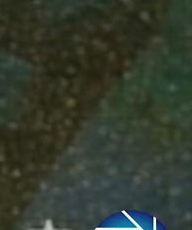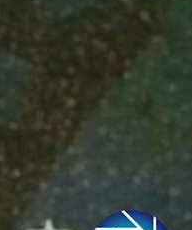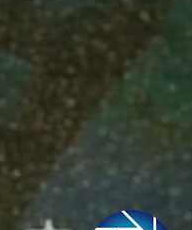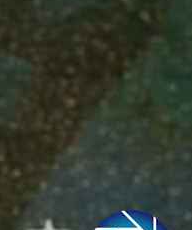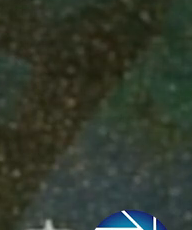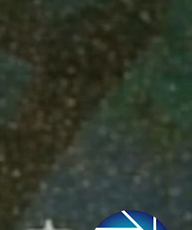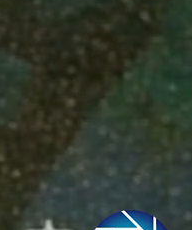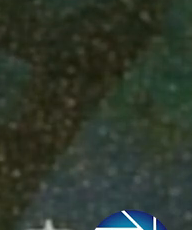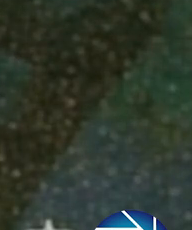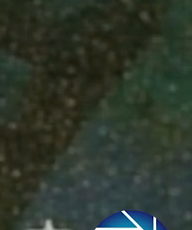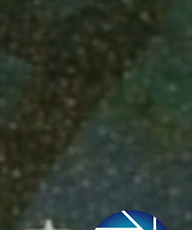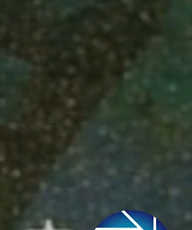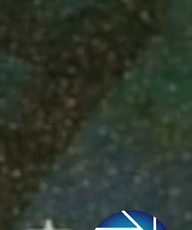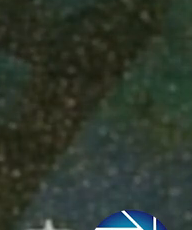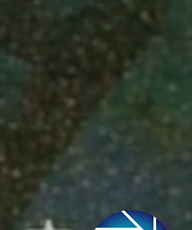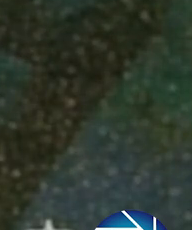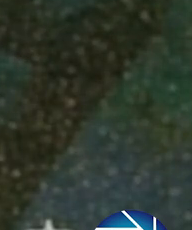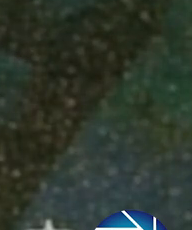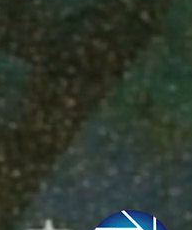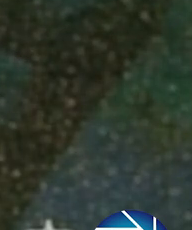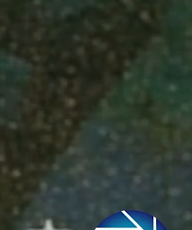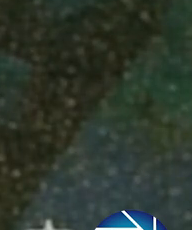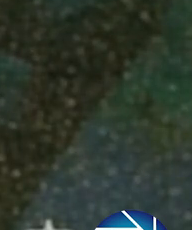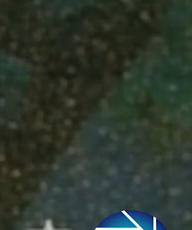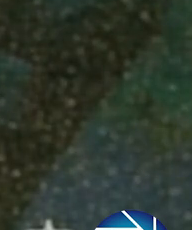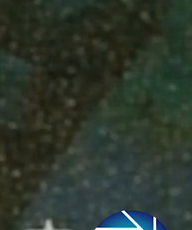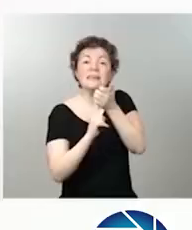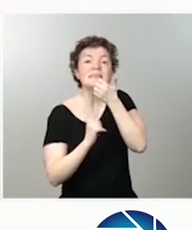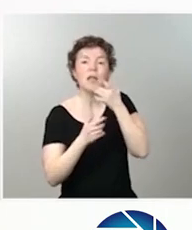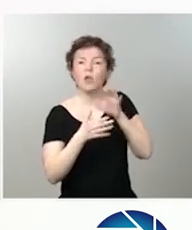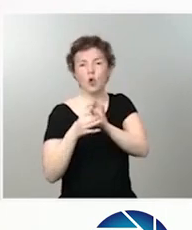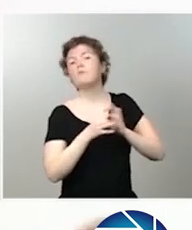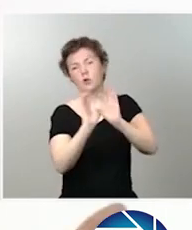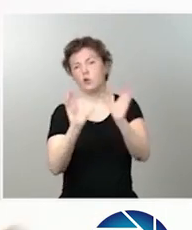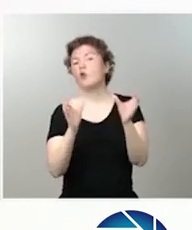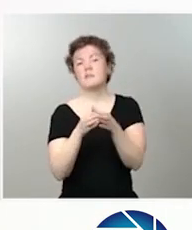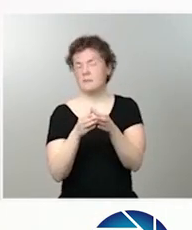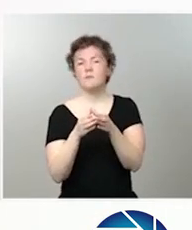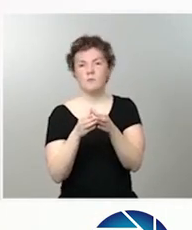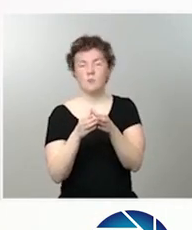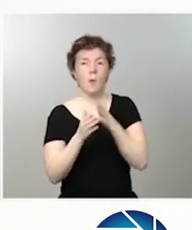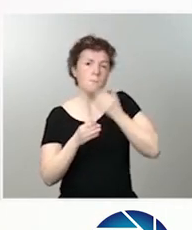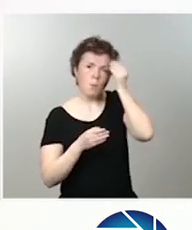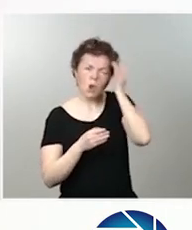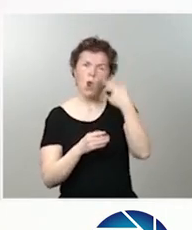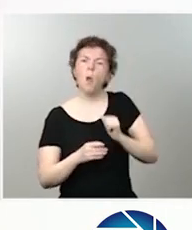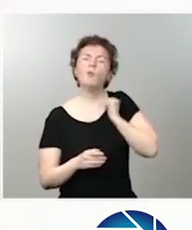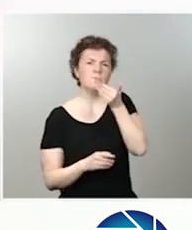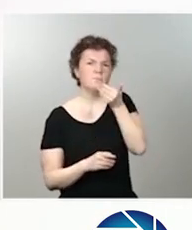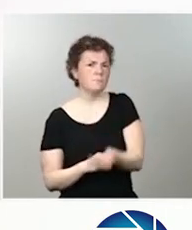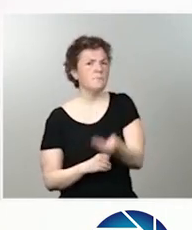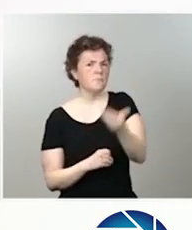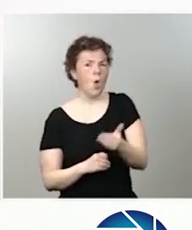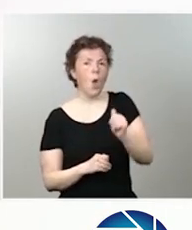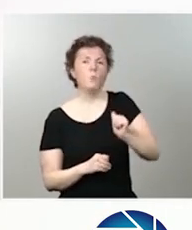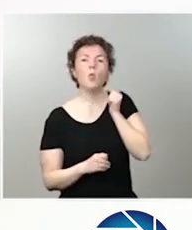que instruía aunque tenía fiscal el famoso fiscal y que estudiando la familia royuela santiago y